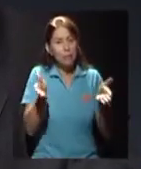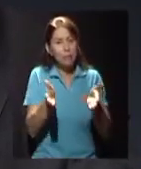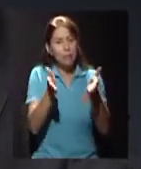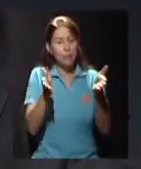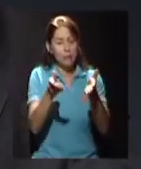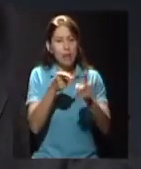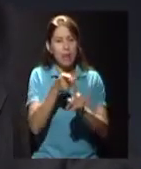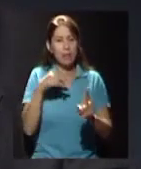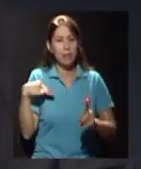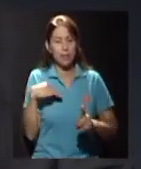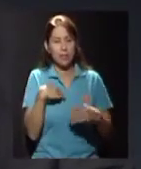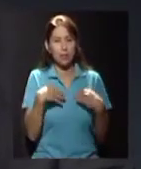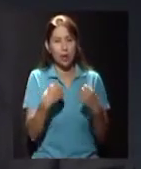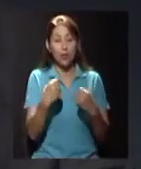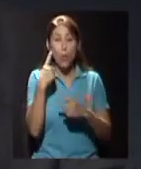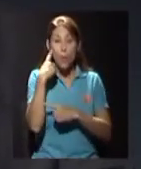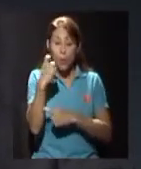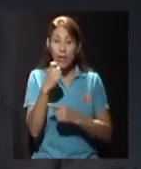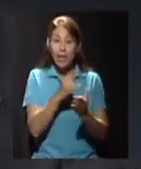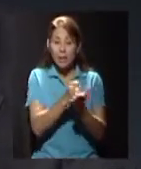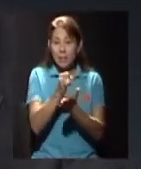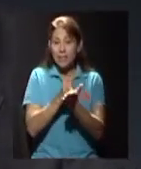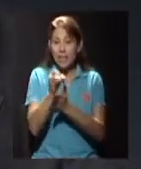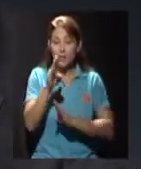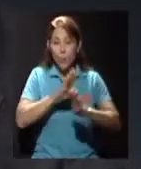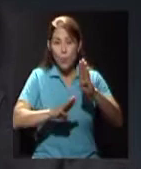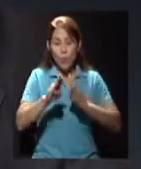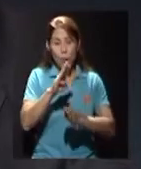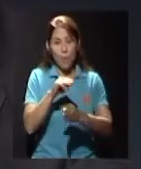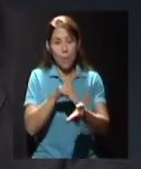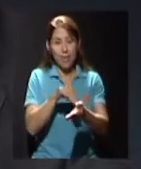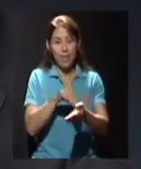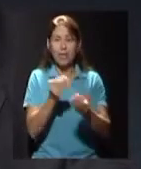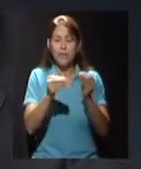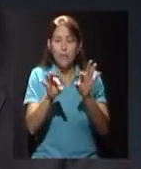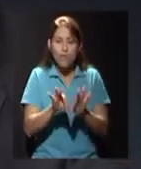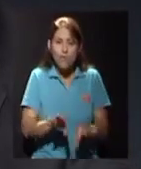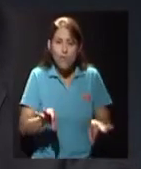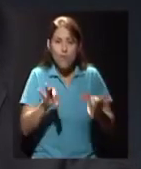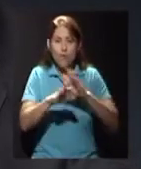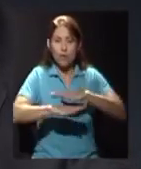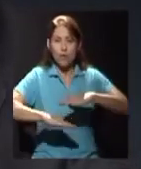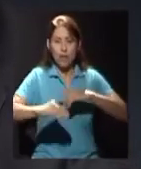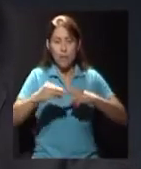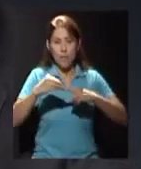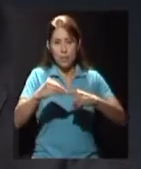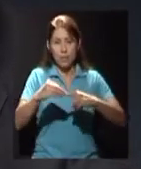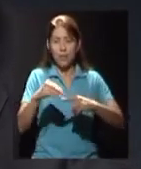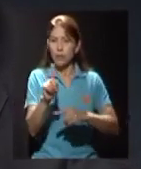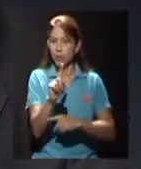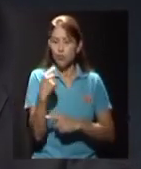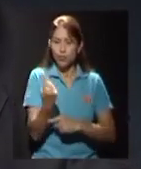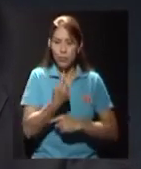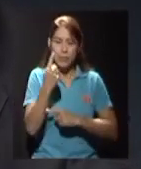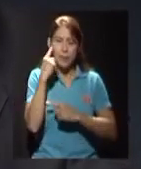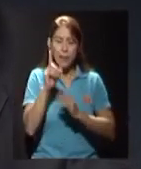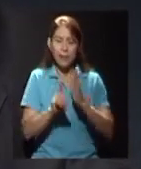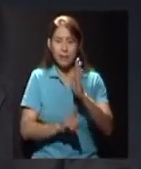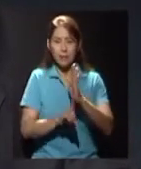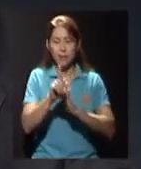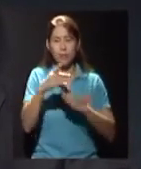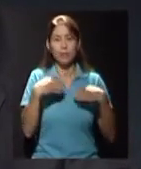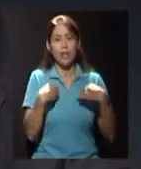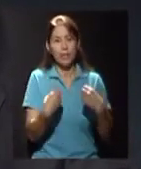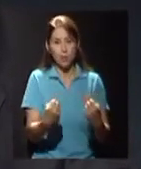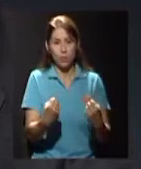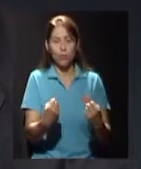podamos dar porque la investigación biomédica es fundamental no solamente para el desarrollo de la salud